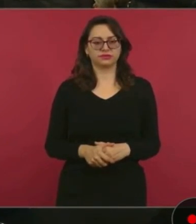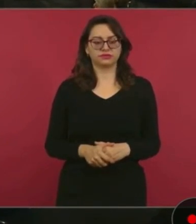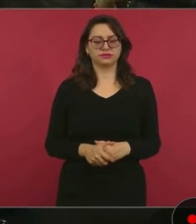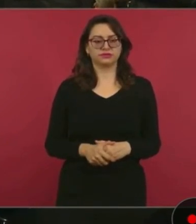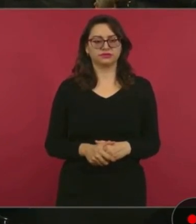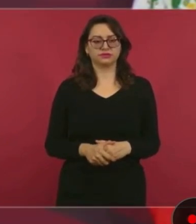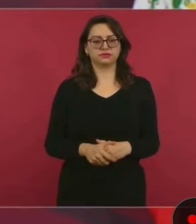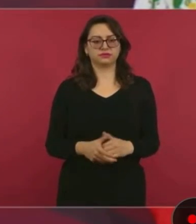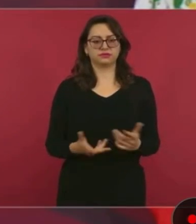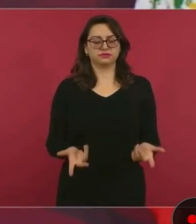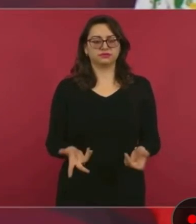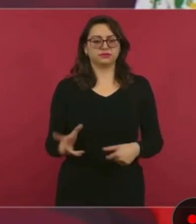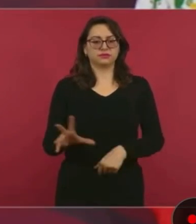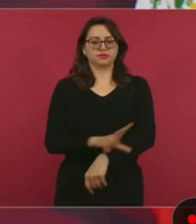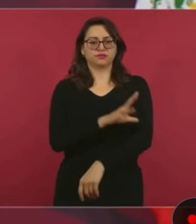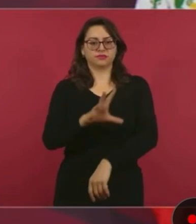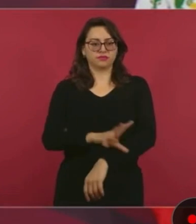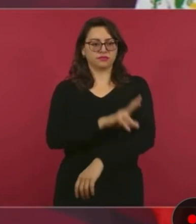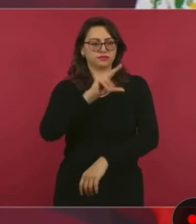privatización eléctrica.